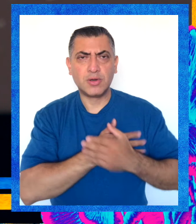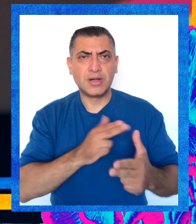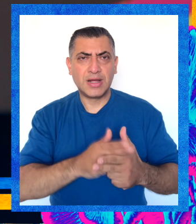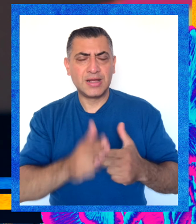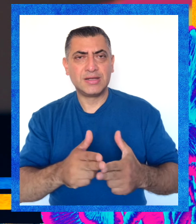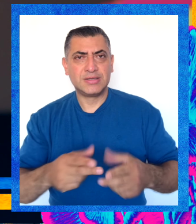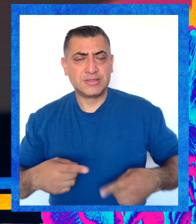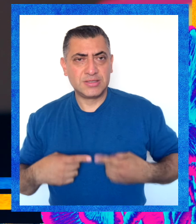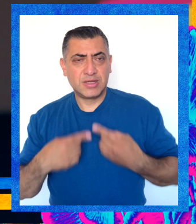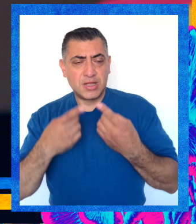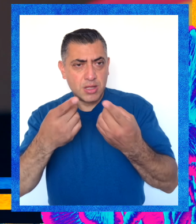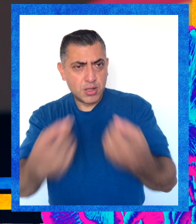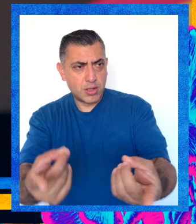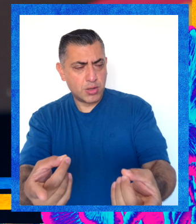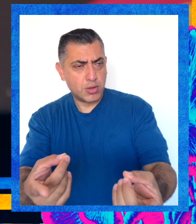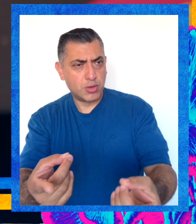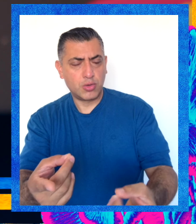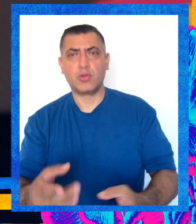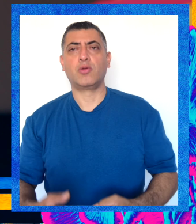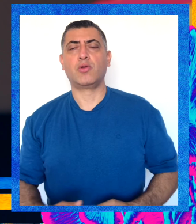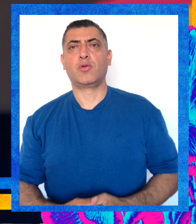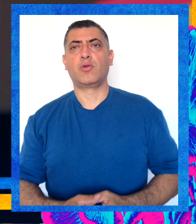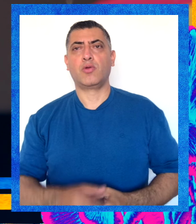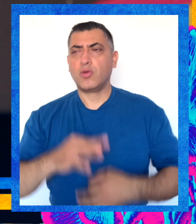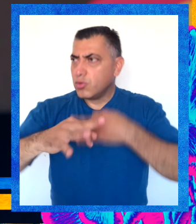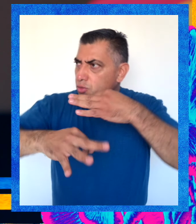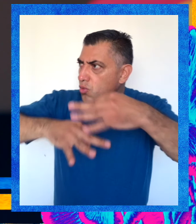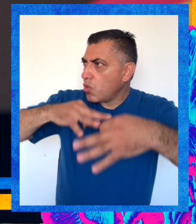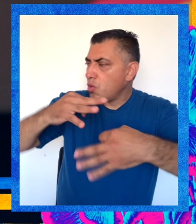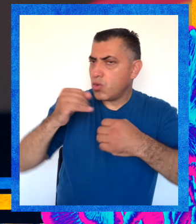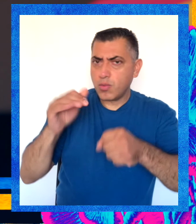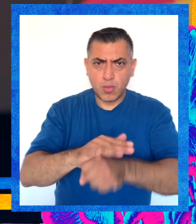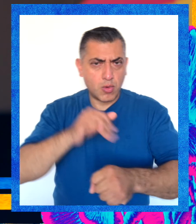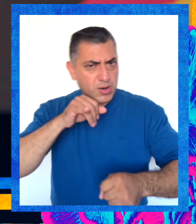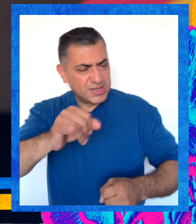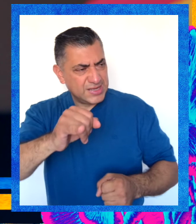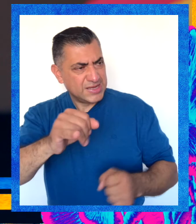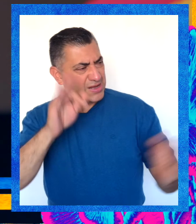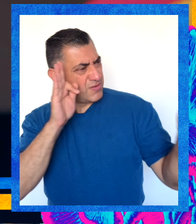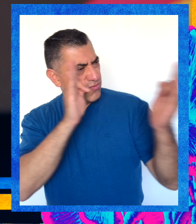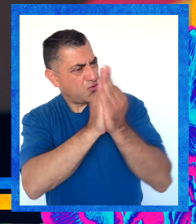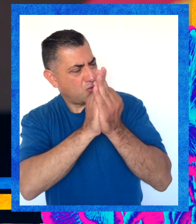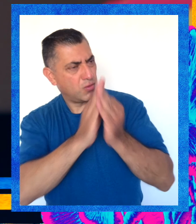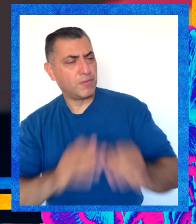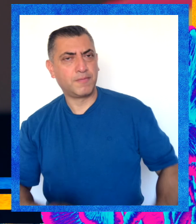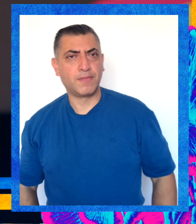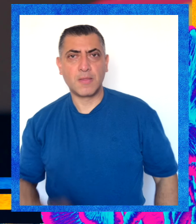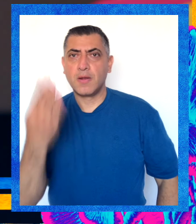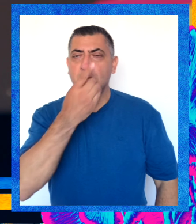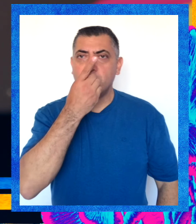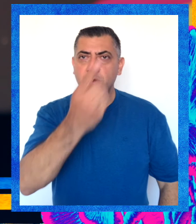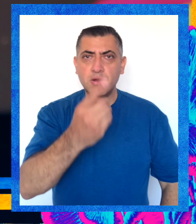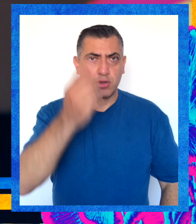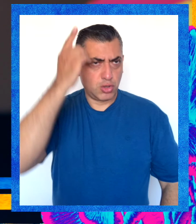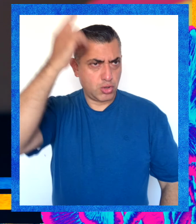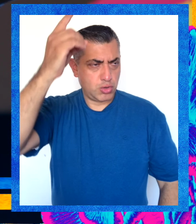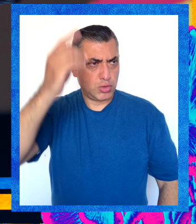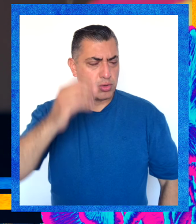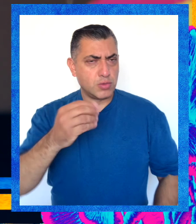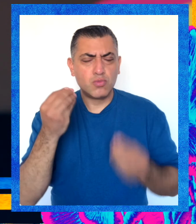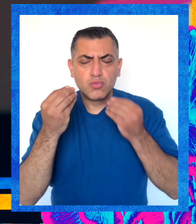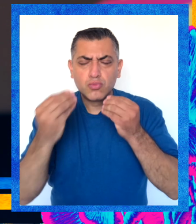dispuesto a hacer cosas extraordinarias para tener una relación contigo dios no acepta sin condiciones pero también la biblia dice que es un dios rico